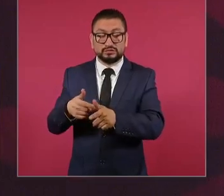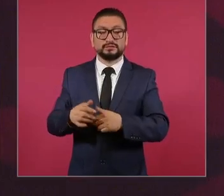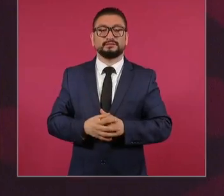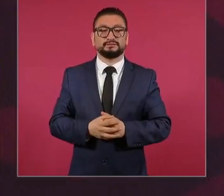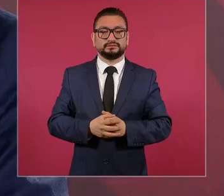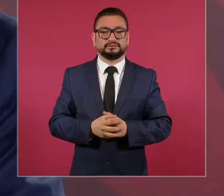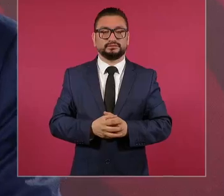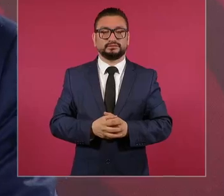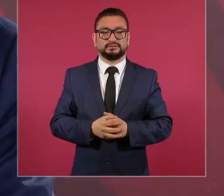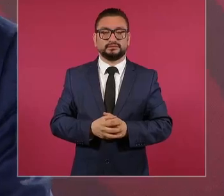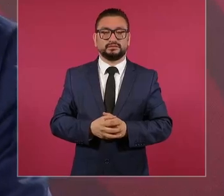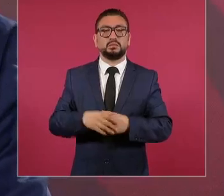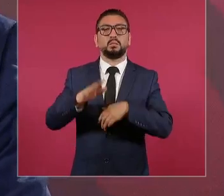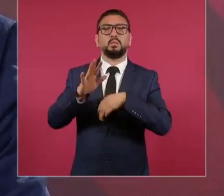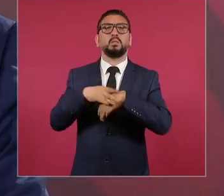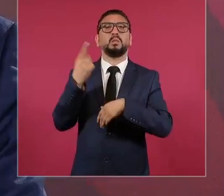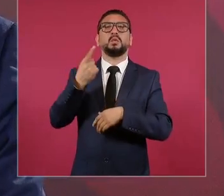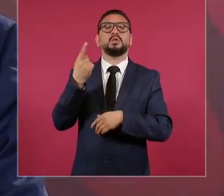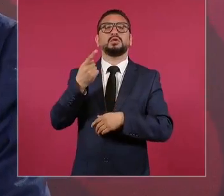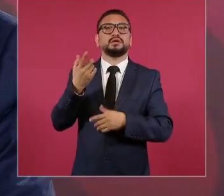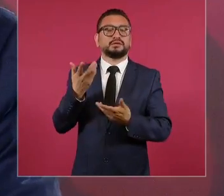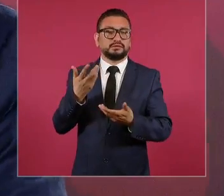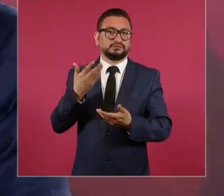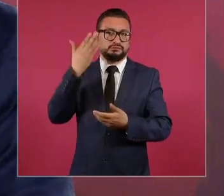porque requerimos